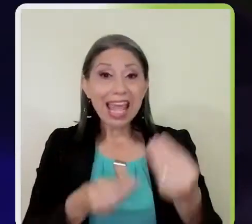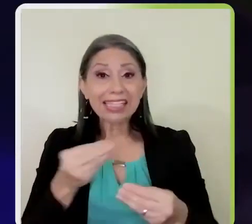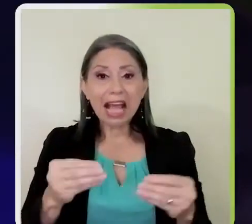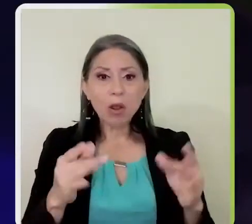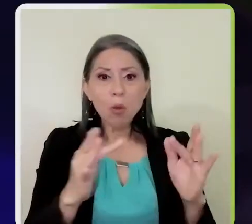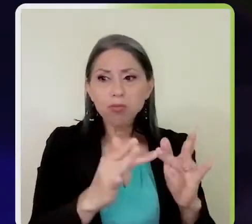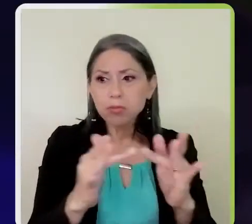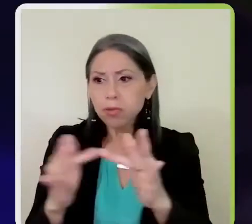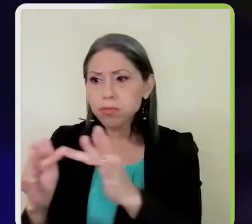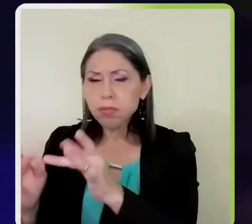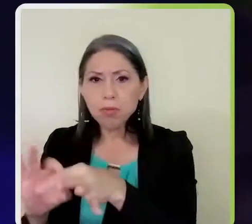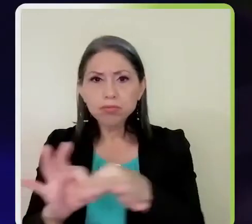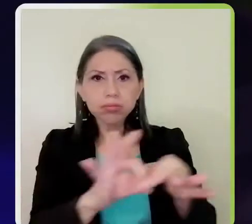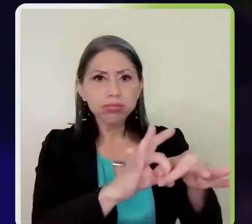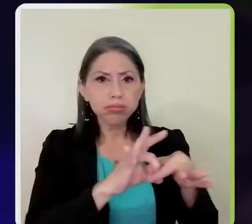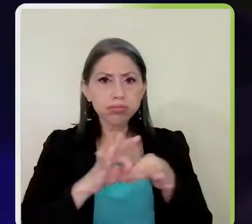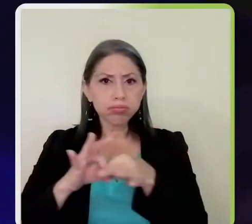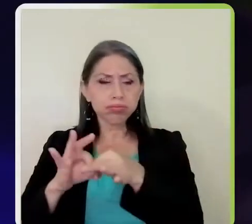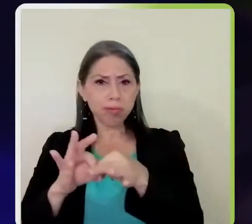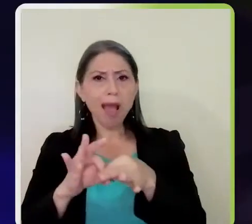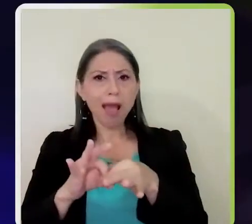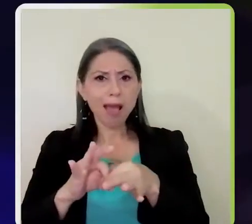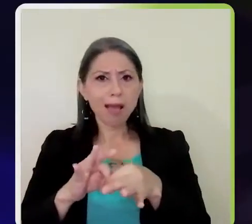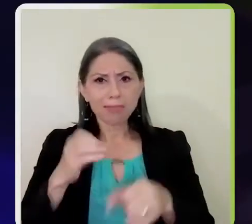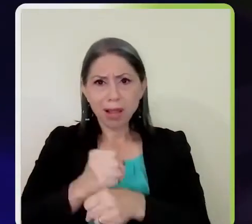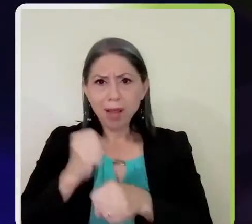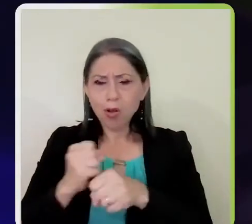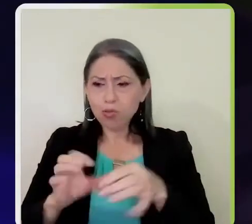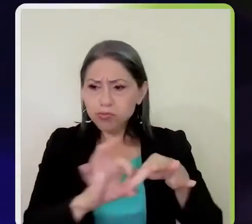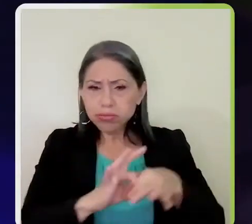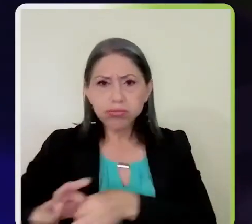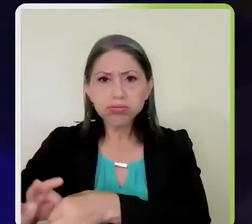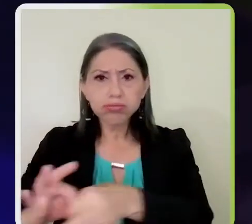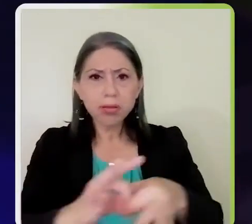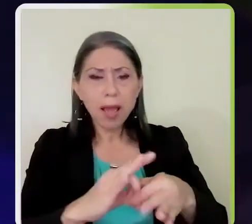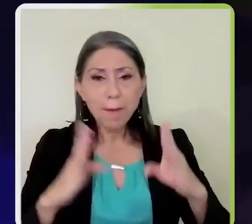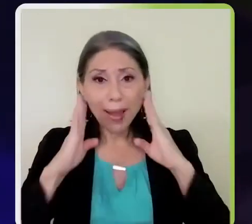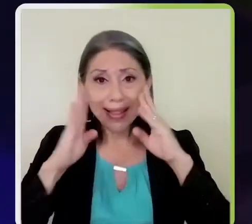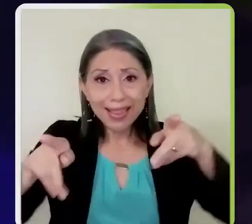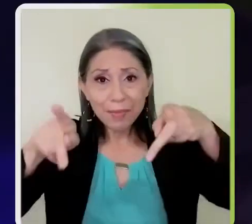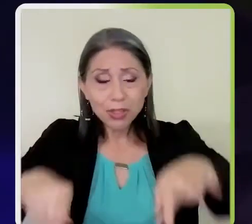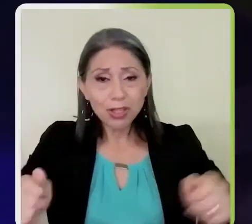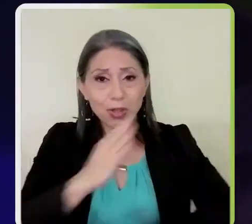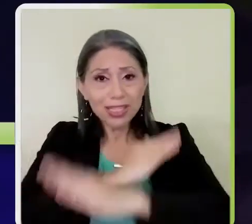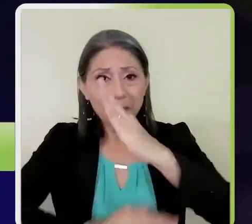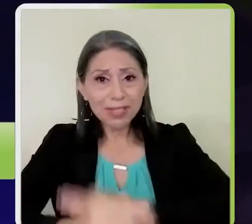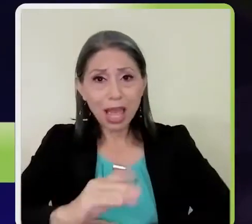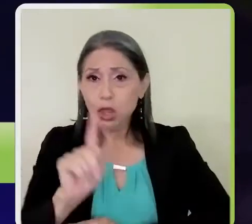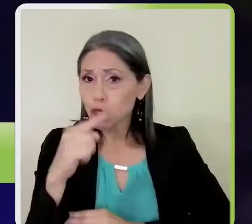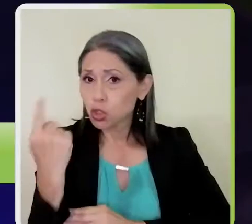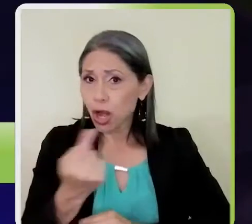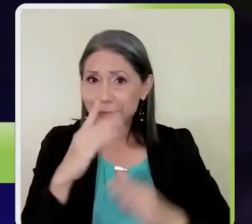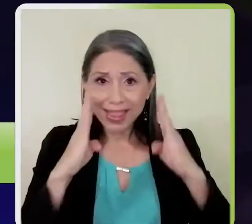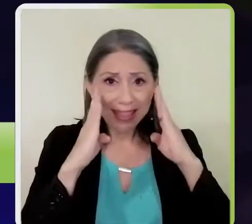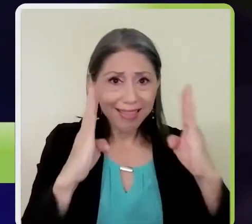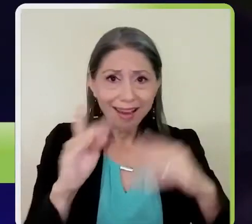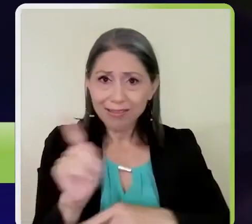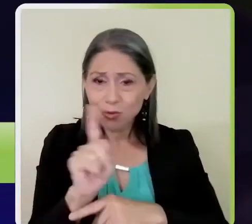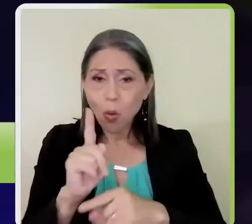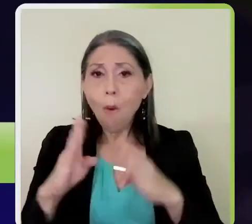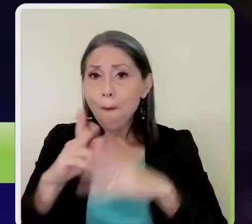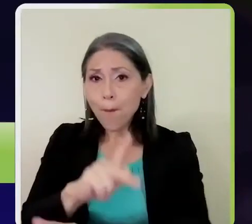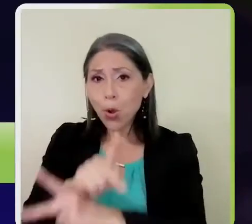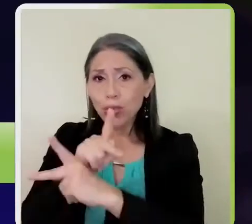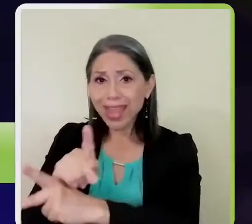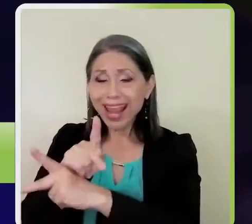debe tener para atender a las personas con discapacidad, que no es solo atenderlas, sino protegerlas e incluirlas